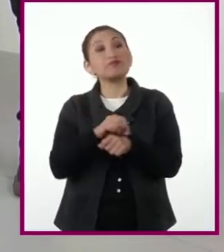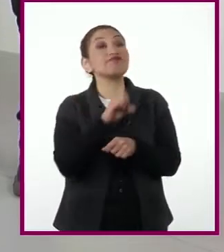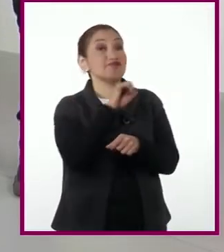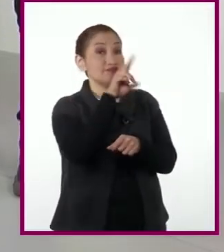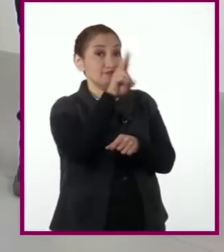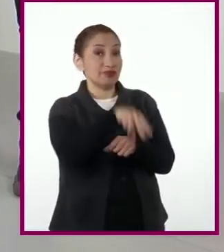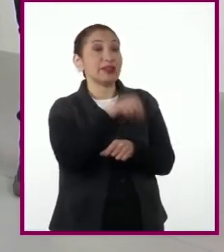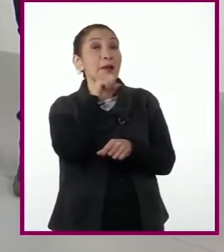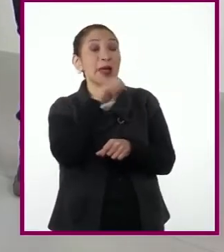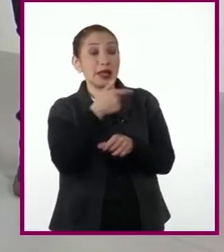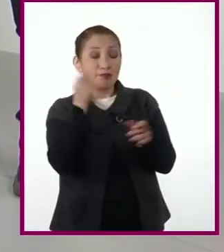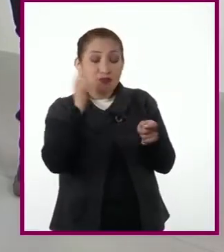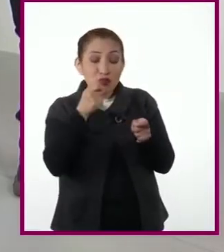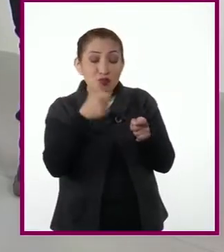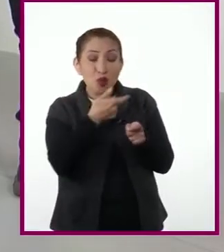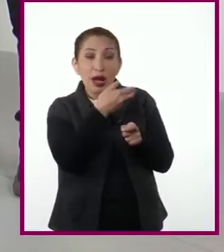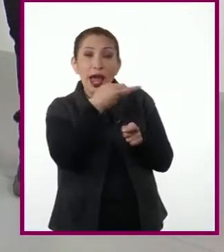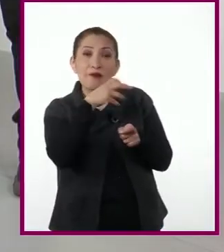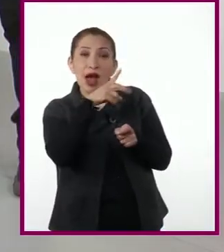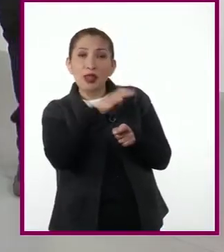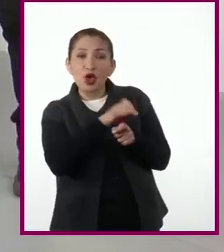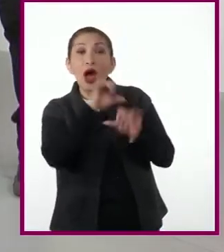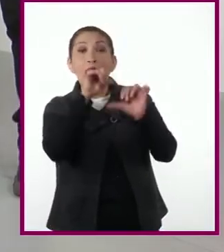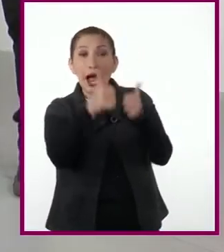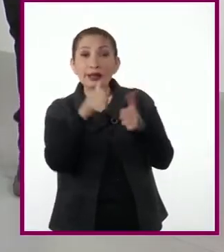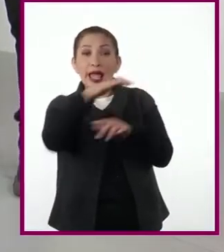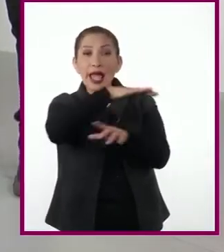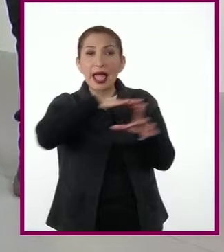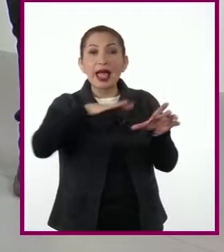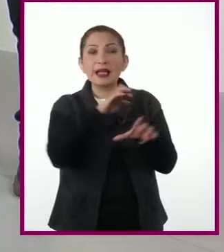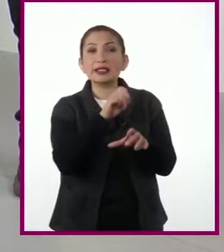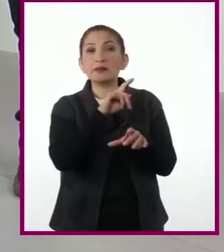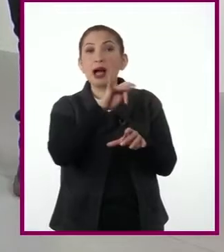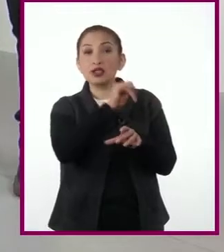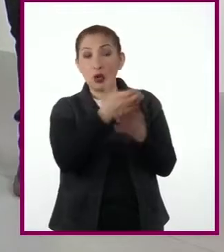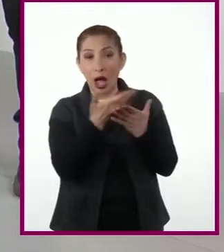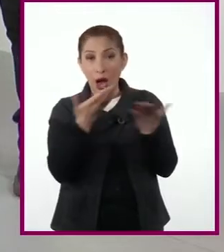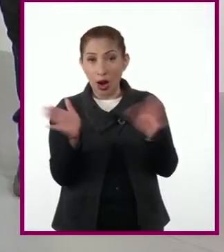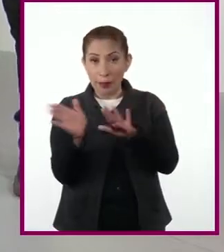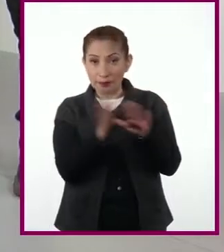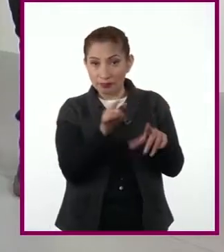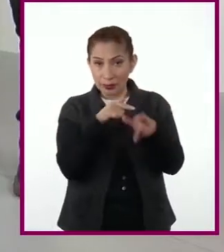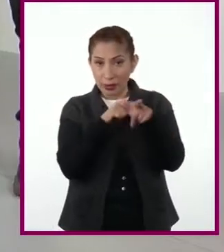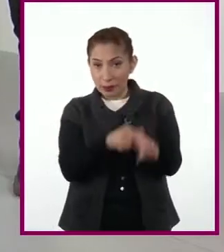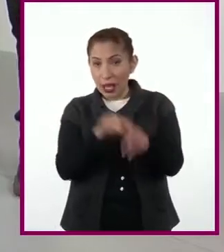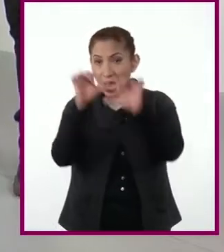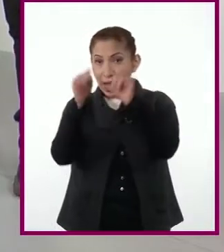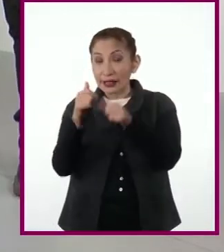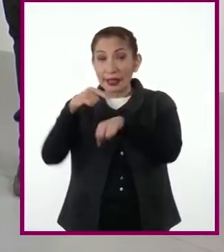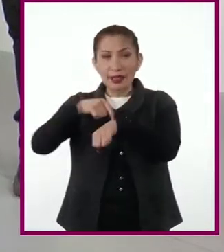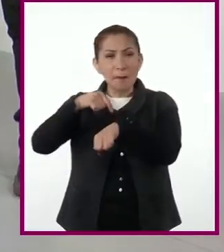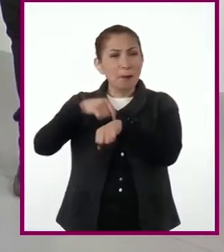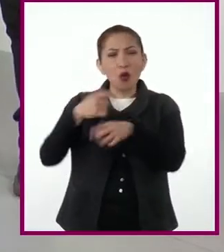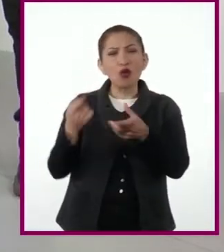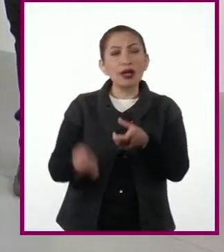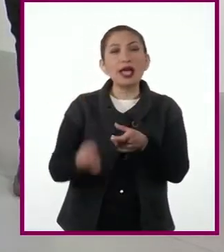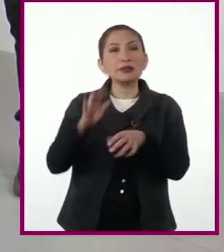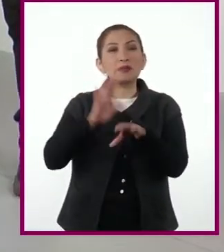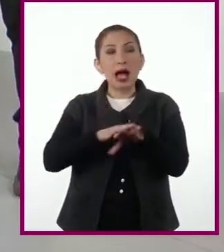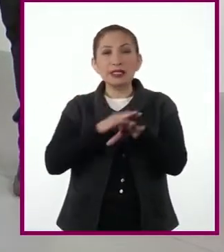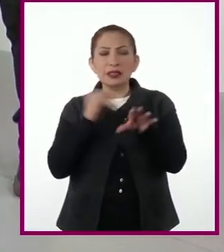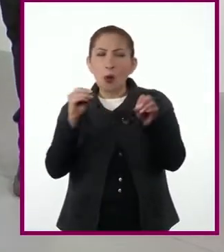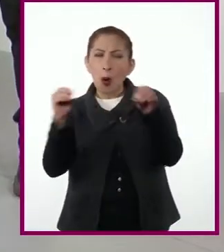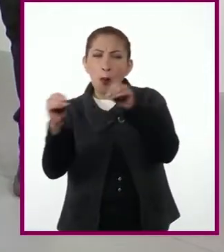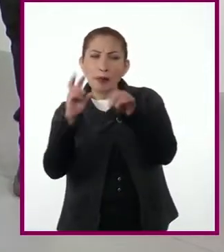Así es, también el grabado pertenece al arte de espacio. Ahora, continuemos con las artes de tiempo, que son más